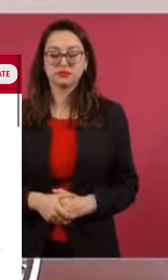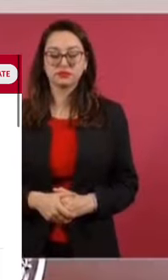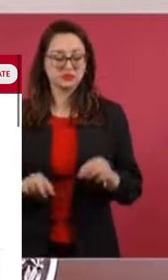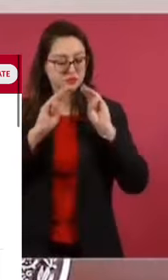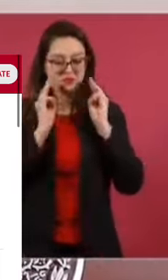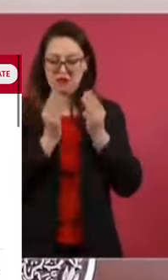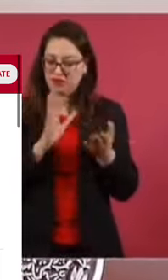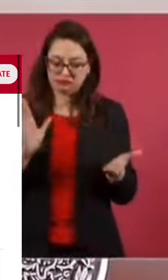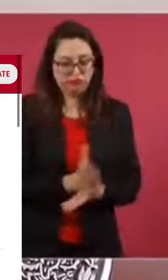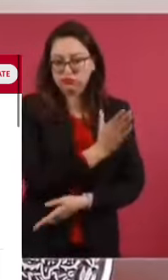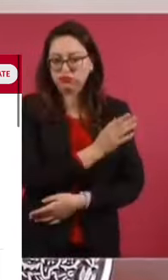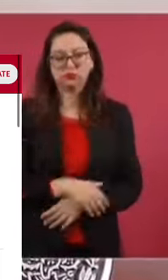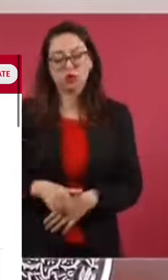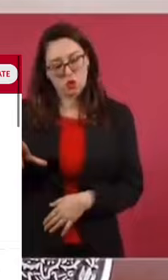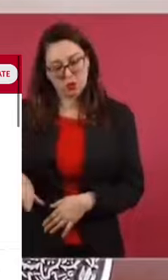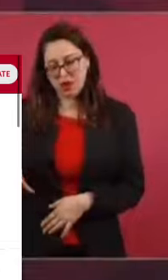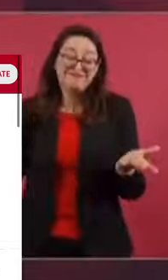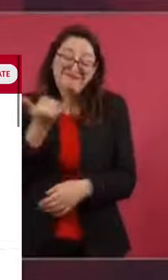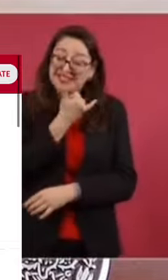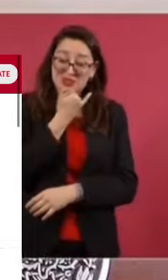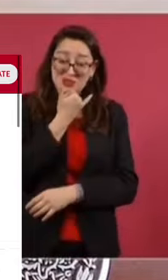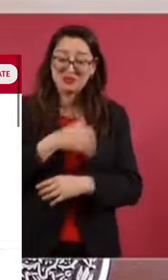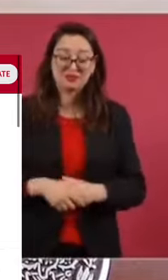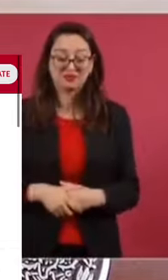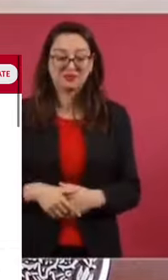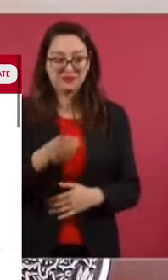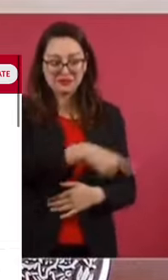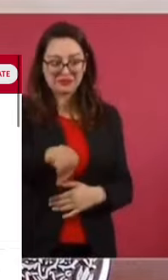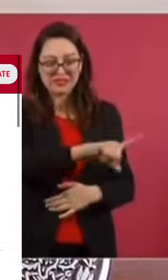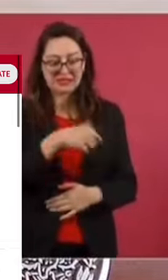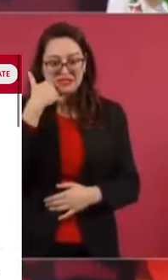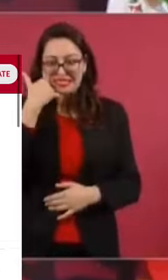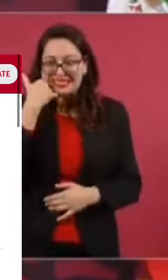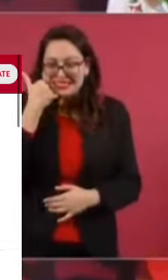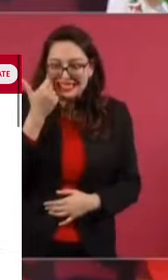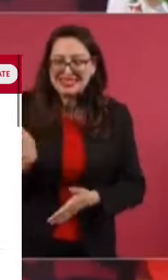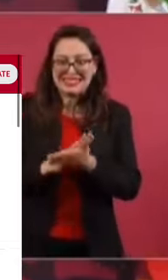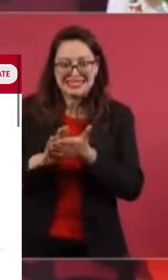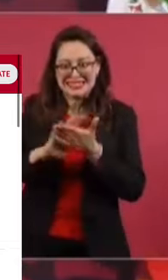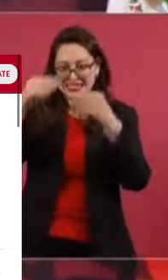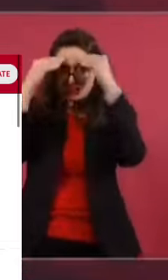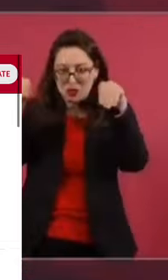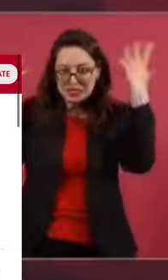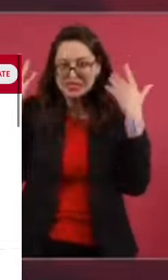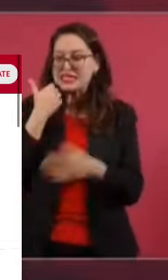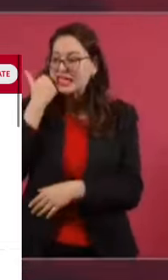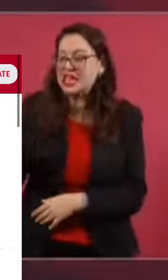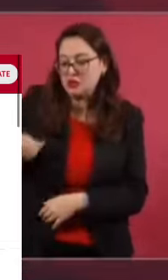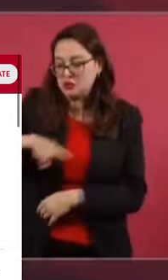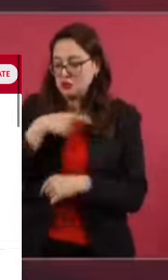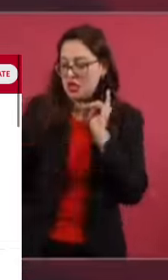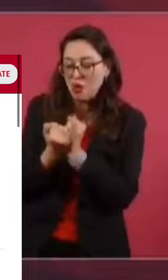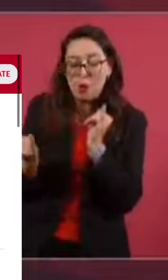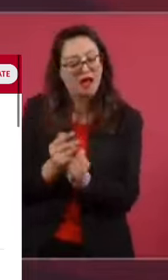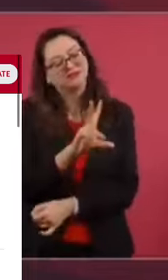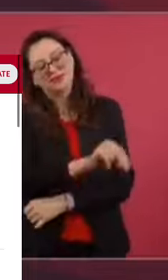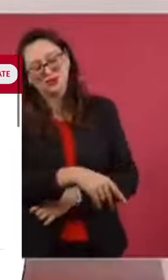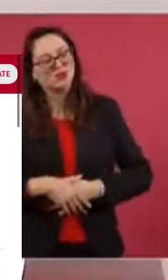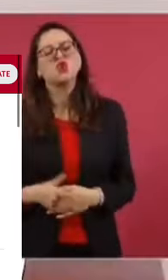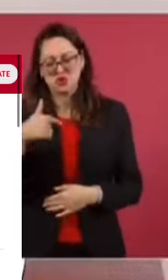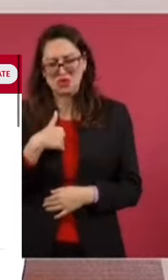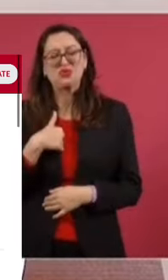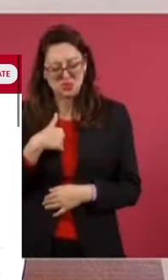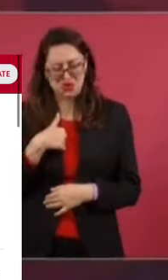la delincuencia y otra cosa es la autoridad. Porque ellos quisieran, se jalan de los pelos, ¿no? Que fuésemos iguales. No. Yo soy provinciano, como